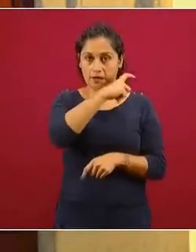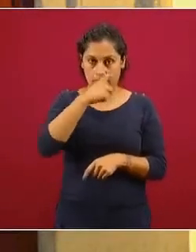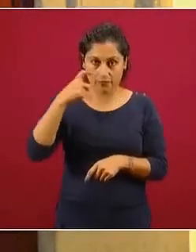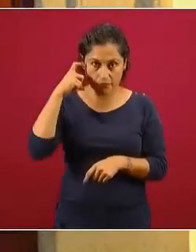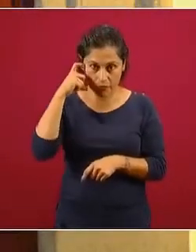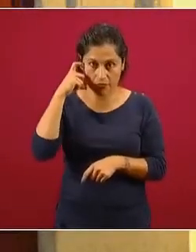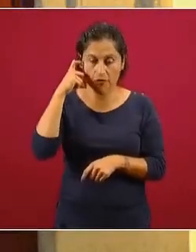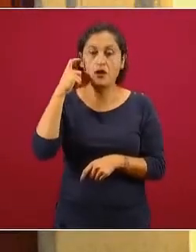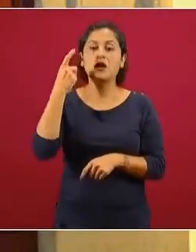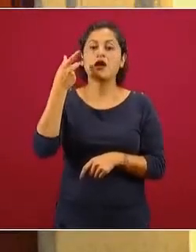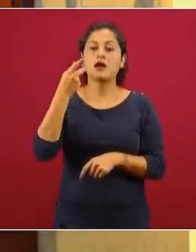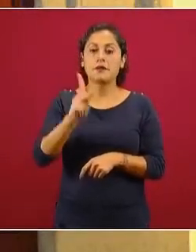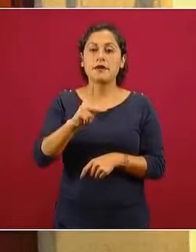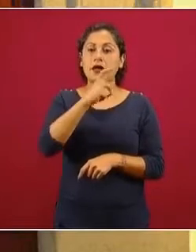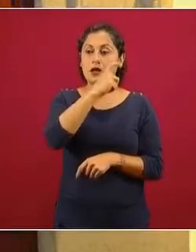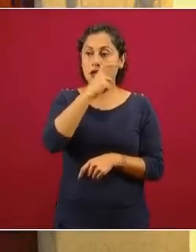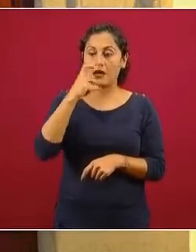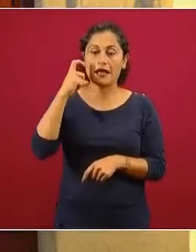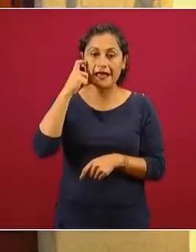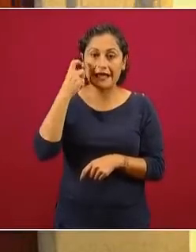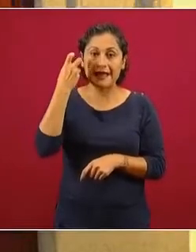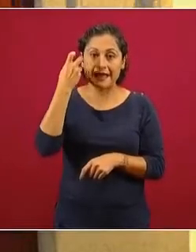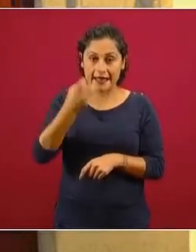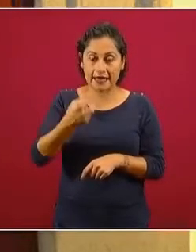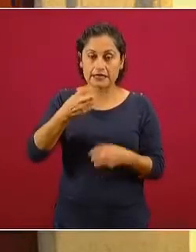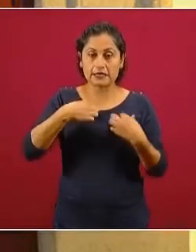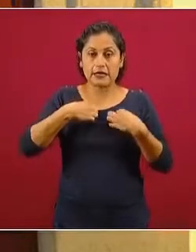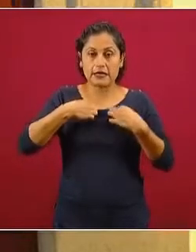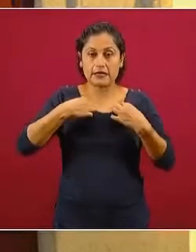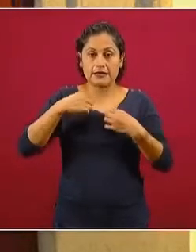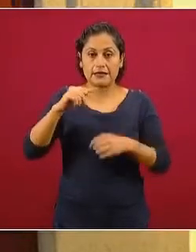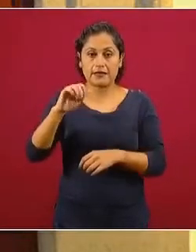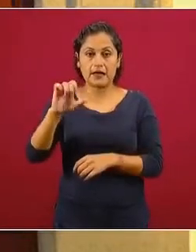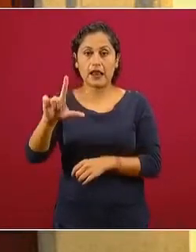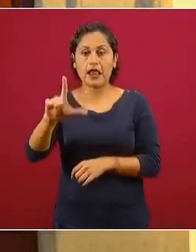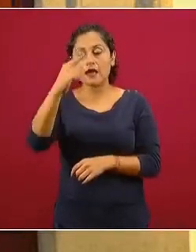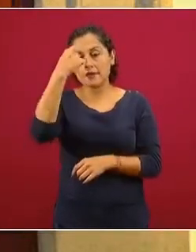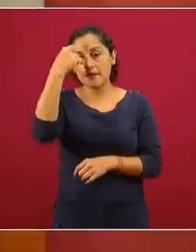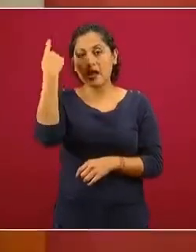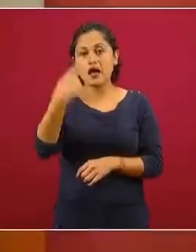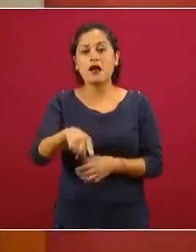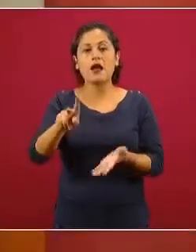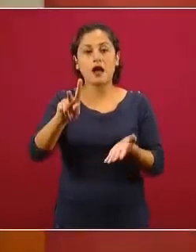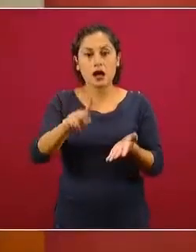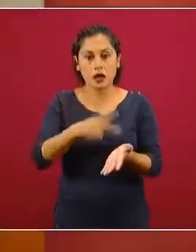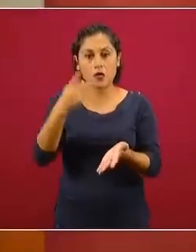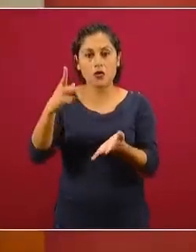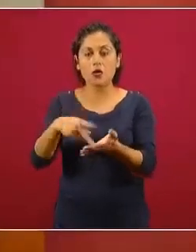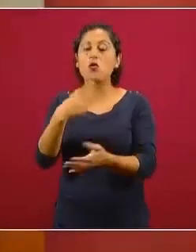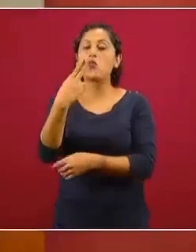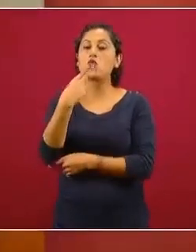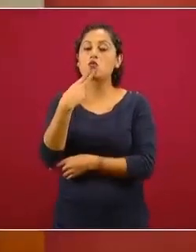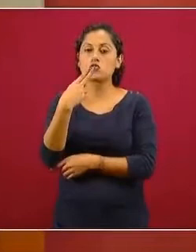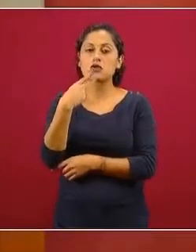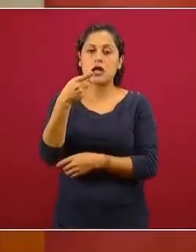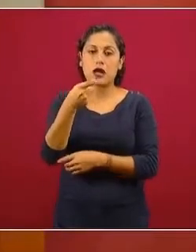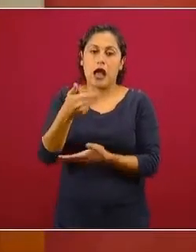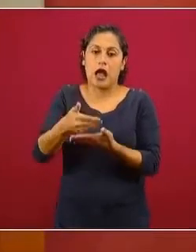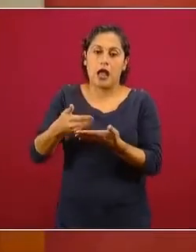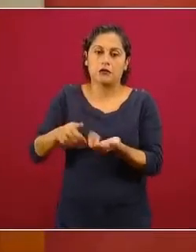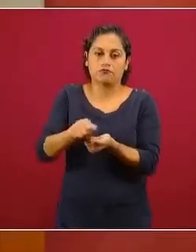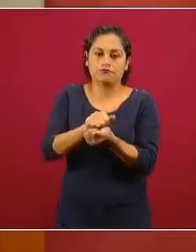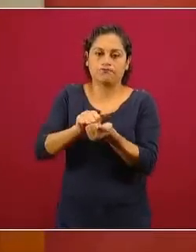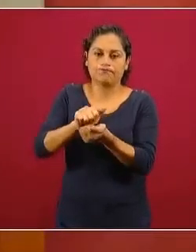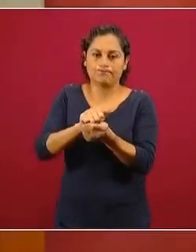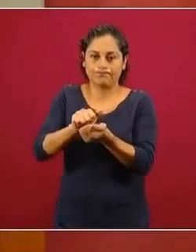es de tela y que por lo tanto esto también debe de ser lavado constantemente, sobre todo cuando estamos realizando